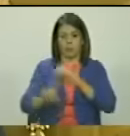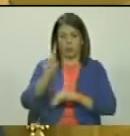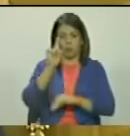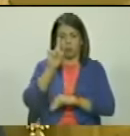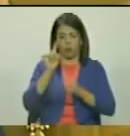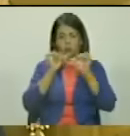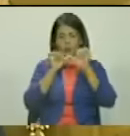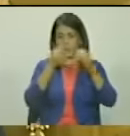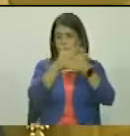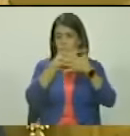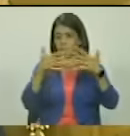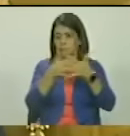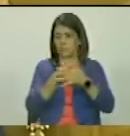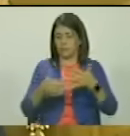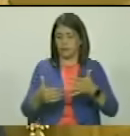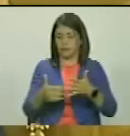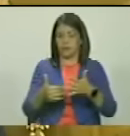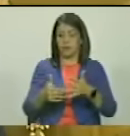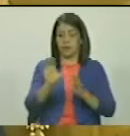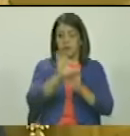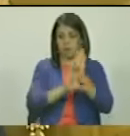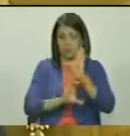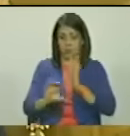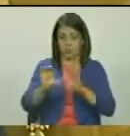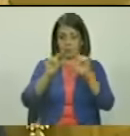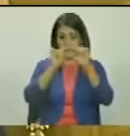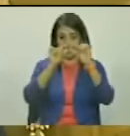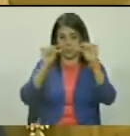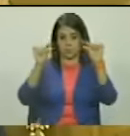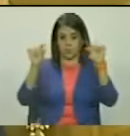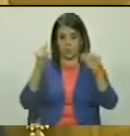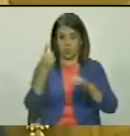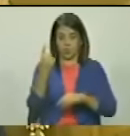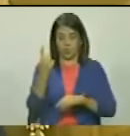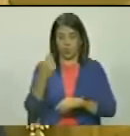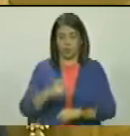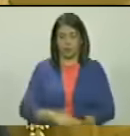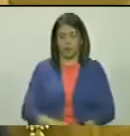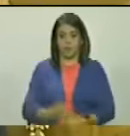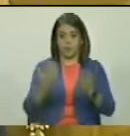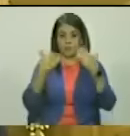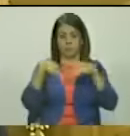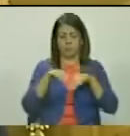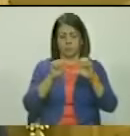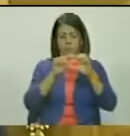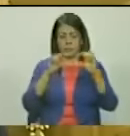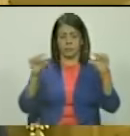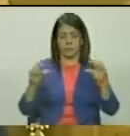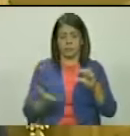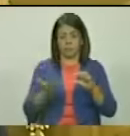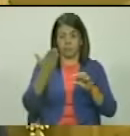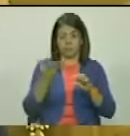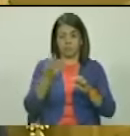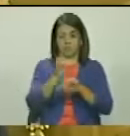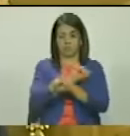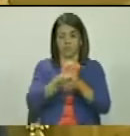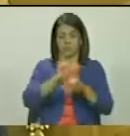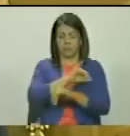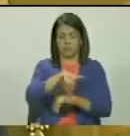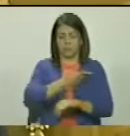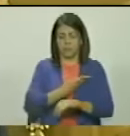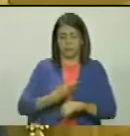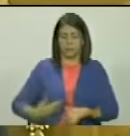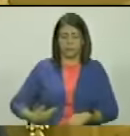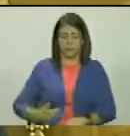uno quedando redactado en los siguientes términos acápite capítulo uno disposiciones fundamentales es todo